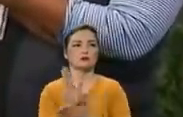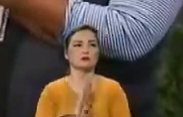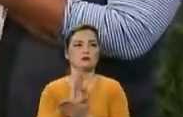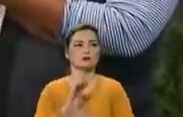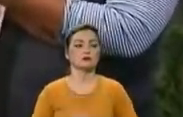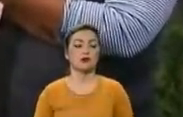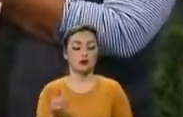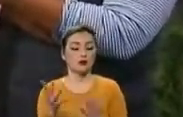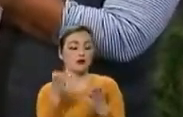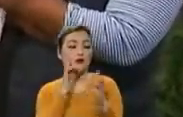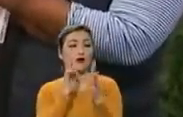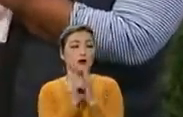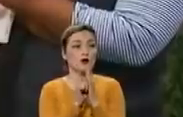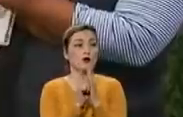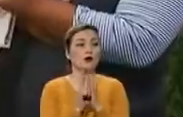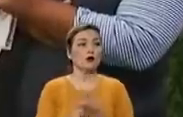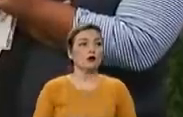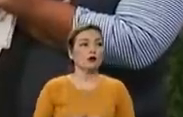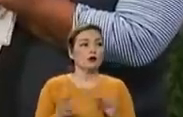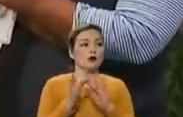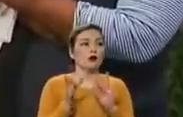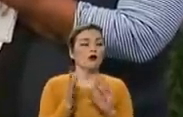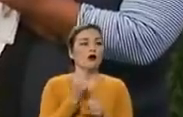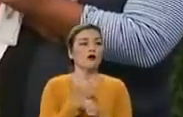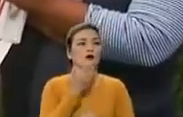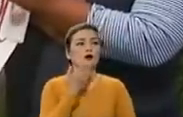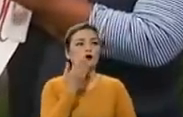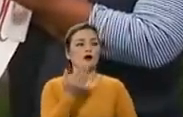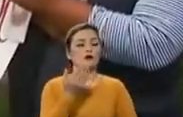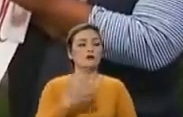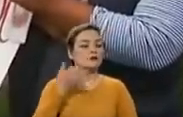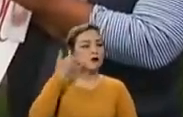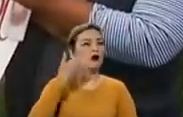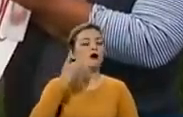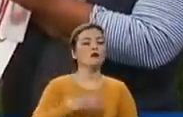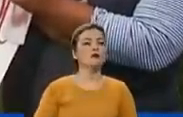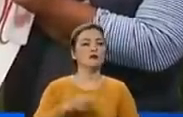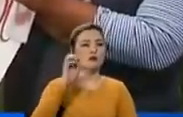Si usted desea enviarnos sus denuncias a nuestras líneas de contacto, lo puede hacer al